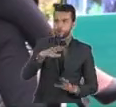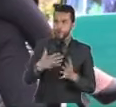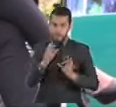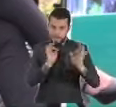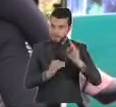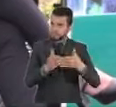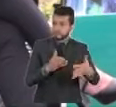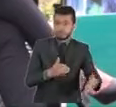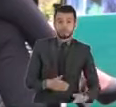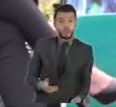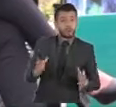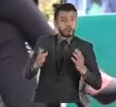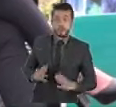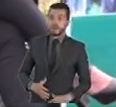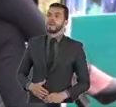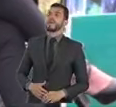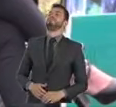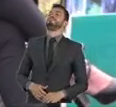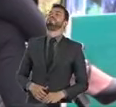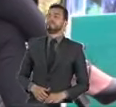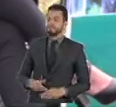tiempo estable, un norte, una visión